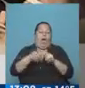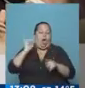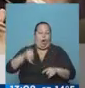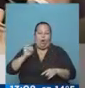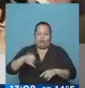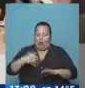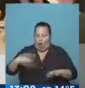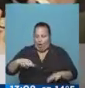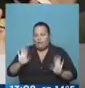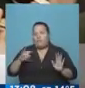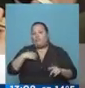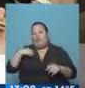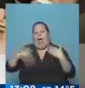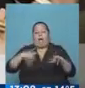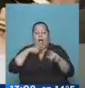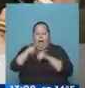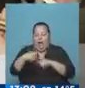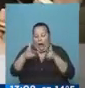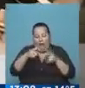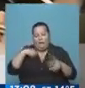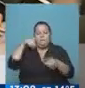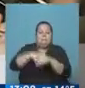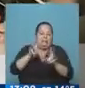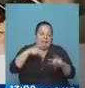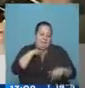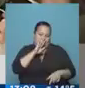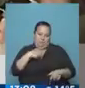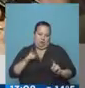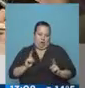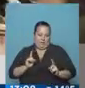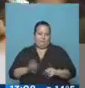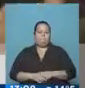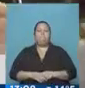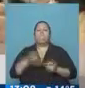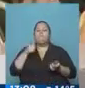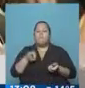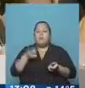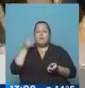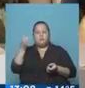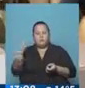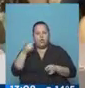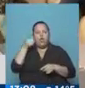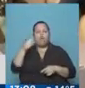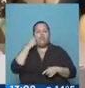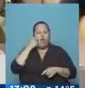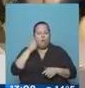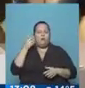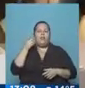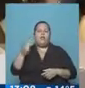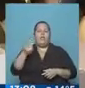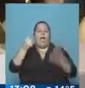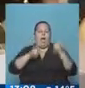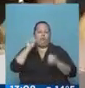más que hacer apreciaciones a priori estoy metiéndome en un tema que no debía meterme contra un